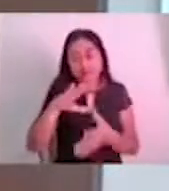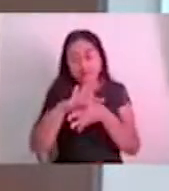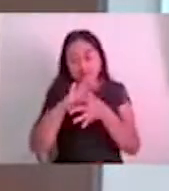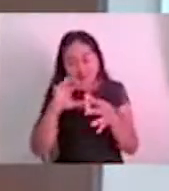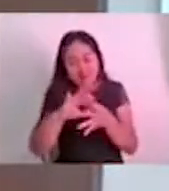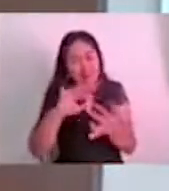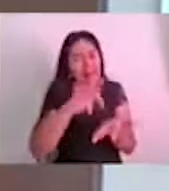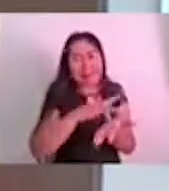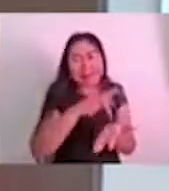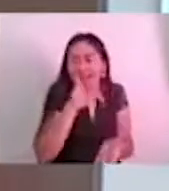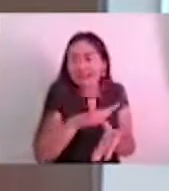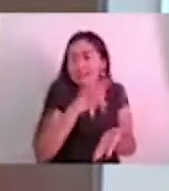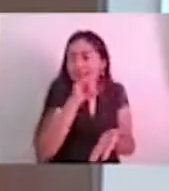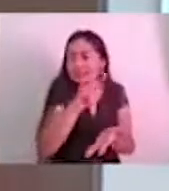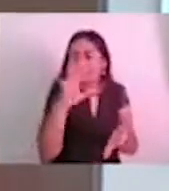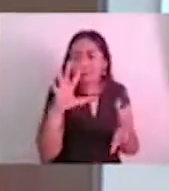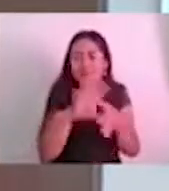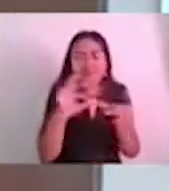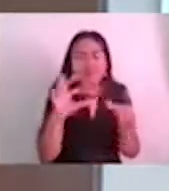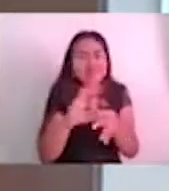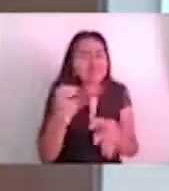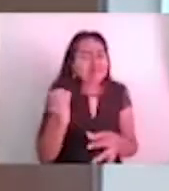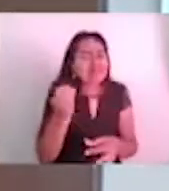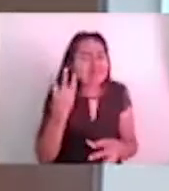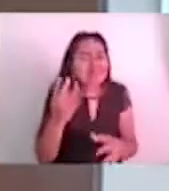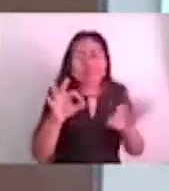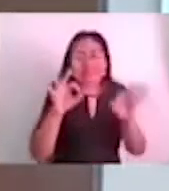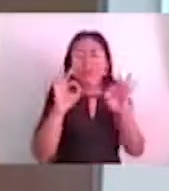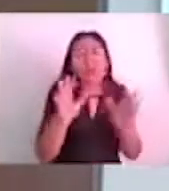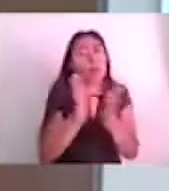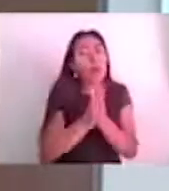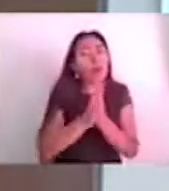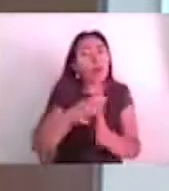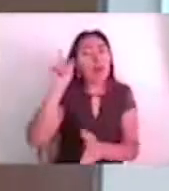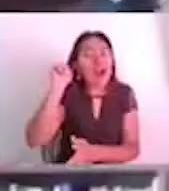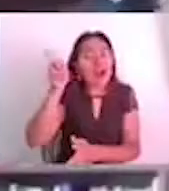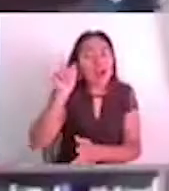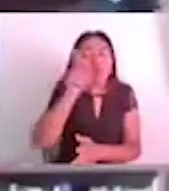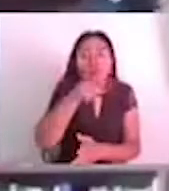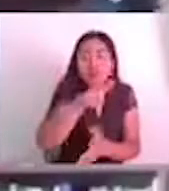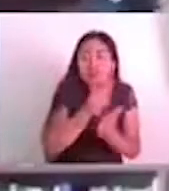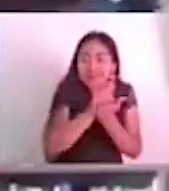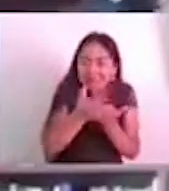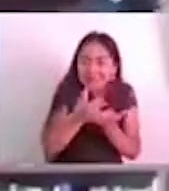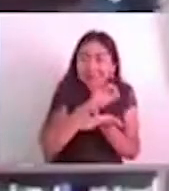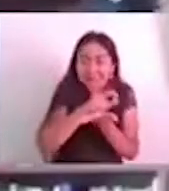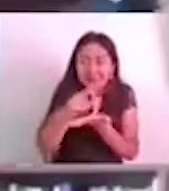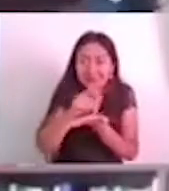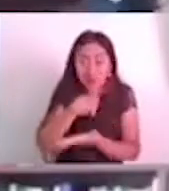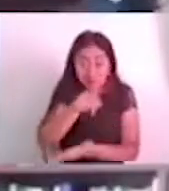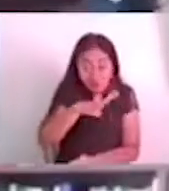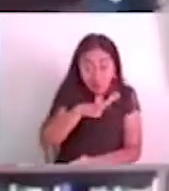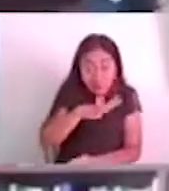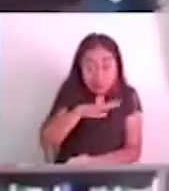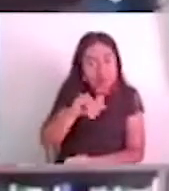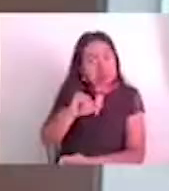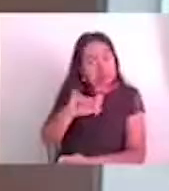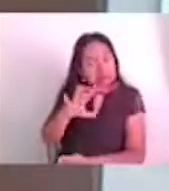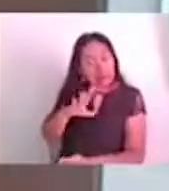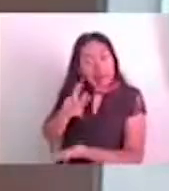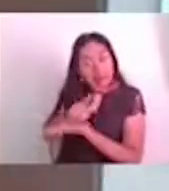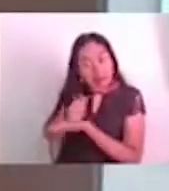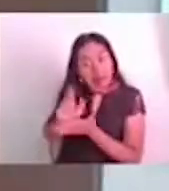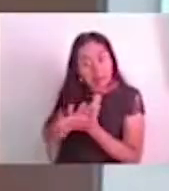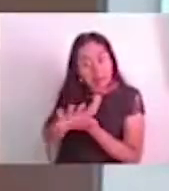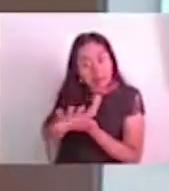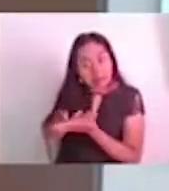la extraordinaria conferencia. Ojalá haga un libro el maestro. ¿Tienes libros, verdad? Sí, sí, tengo bastante, sí. ¿Y tienes libros